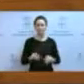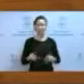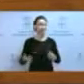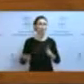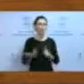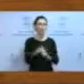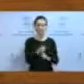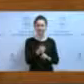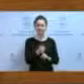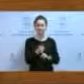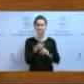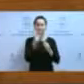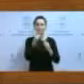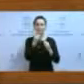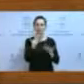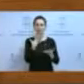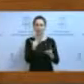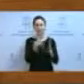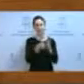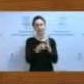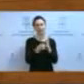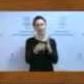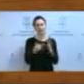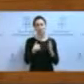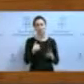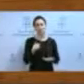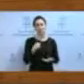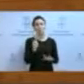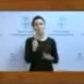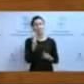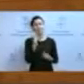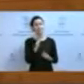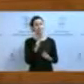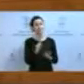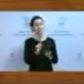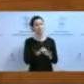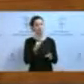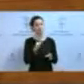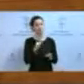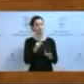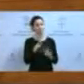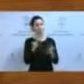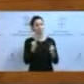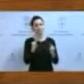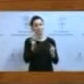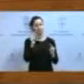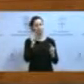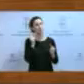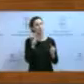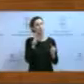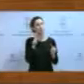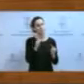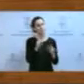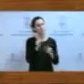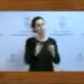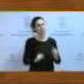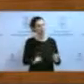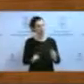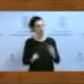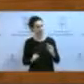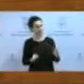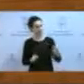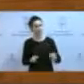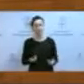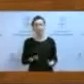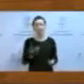todos. Consejera, finalizo esta primera parte de la interpelación con algunas preguntas que le dejamos. Nos gustaría